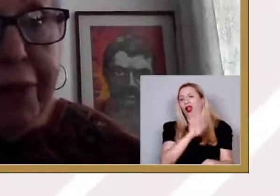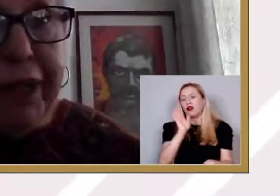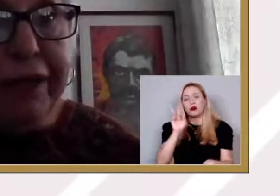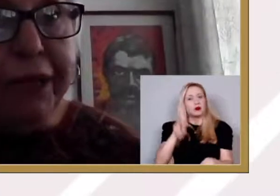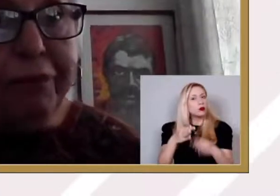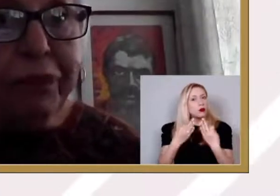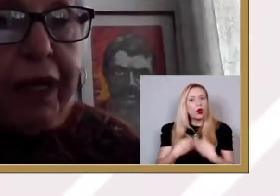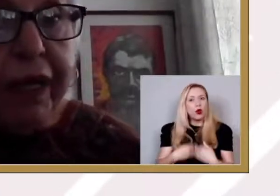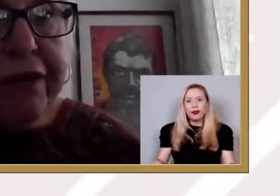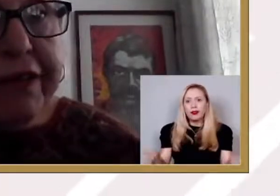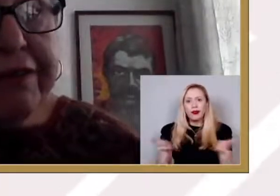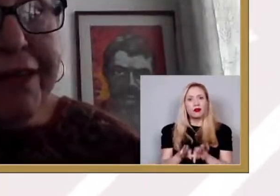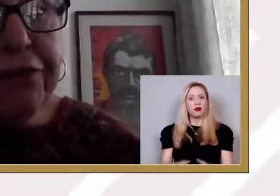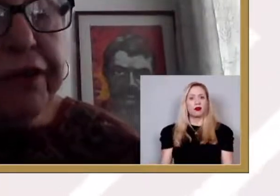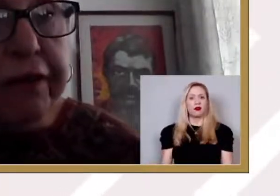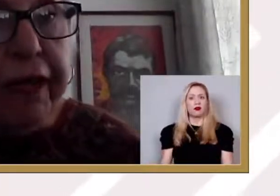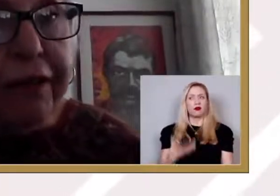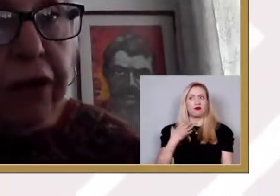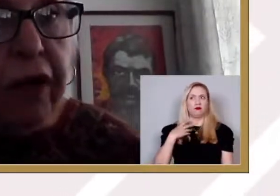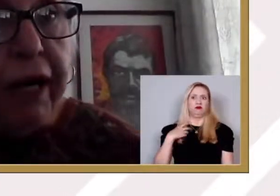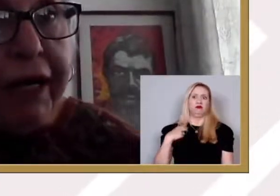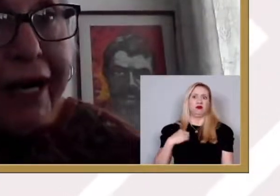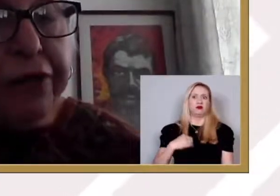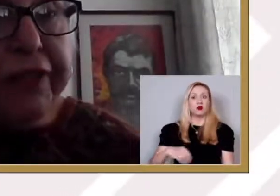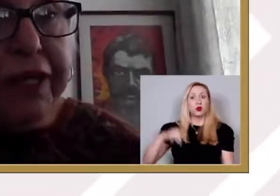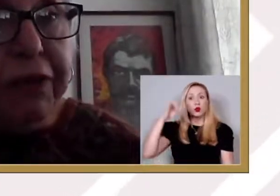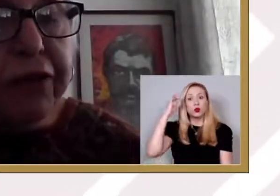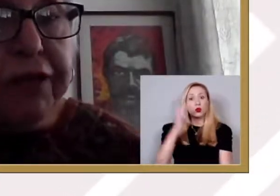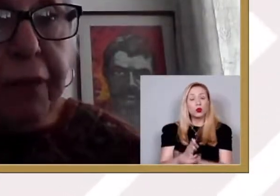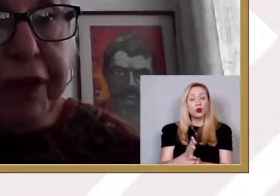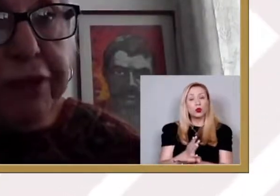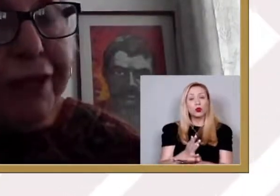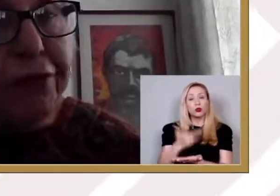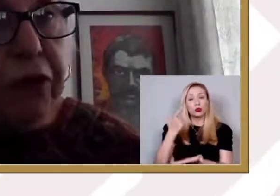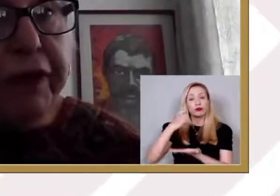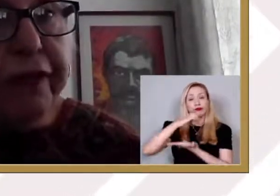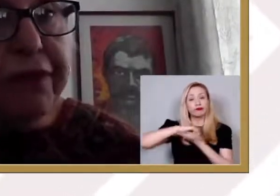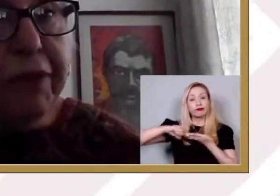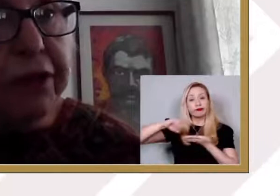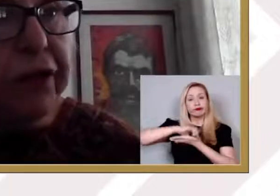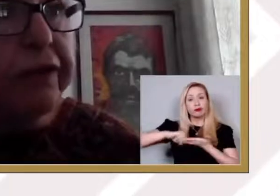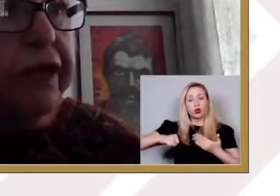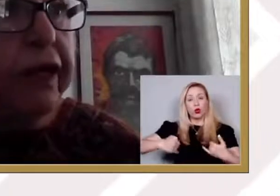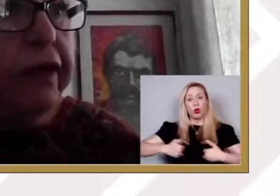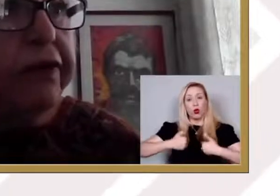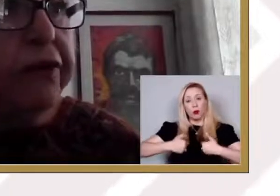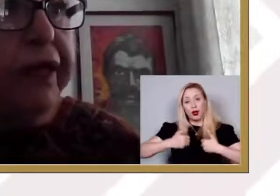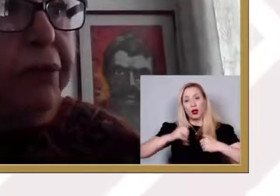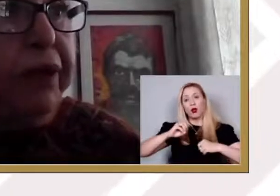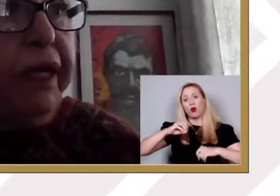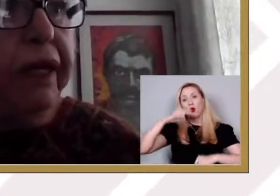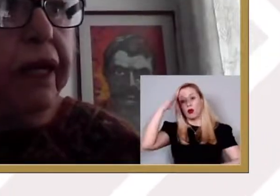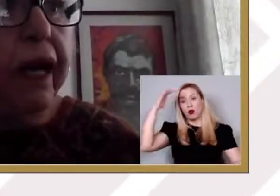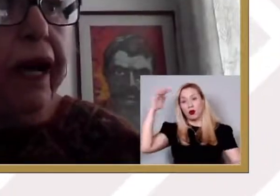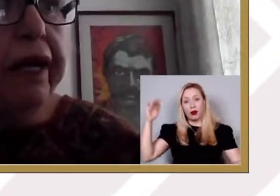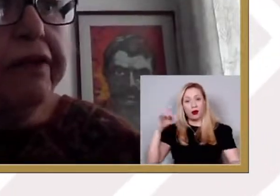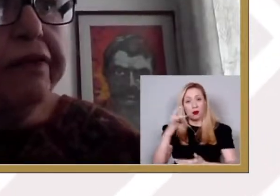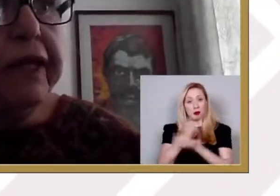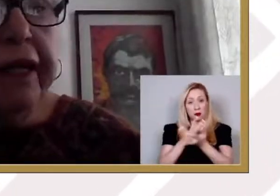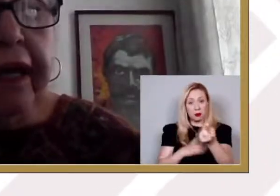no solamente están sucediendo cargos indebidos a personas jóvenes y mayores, sino